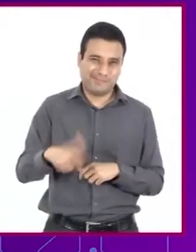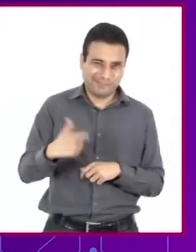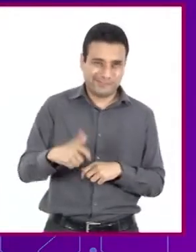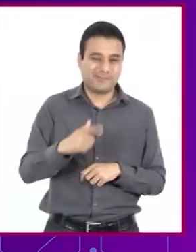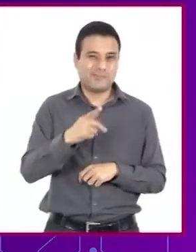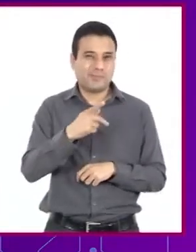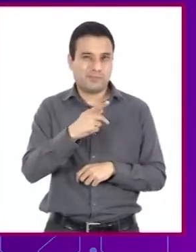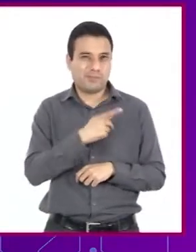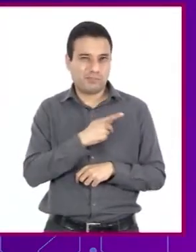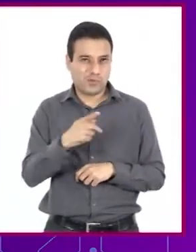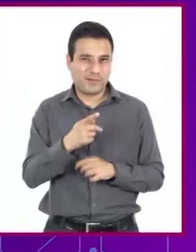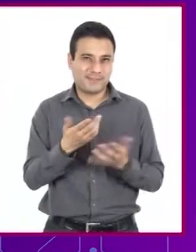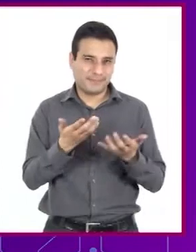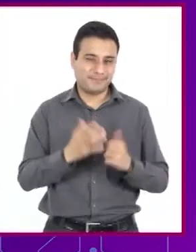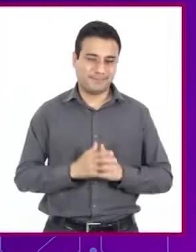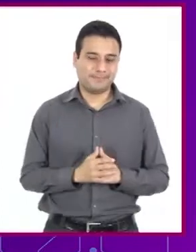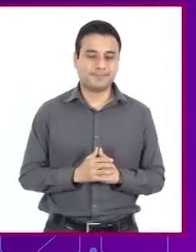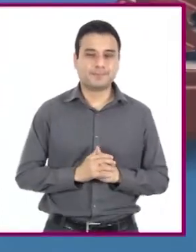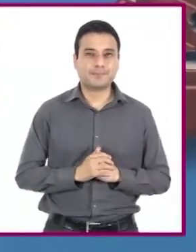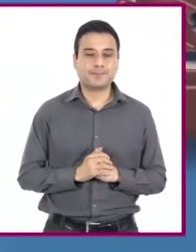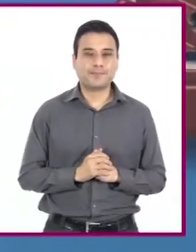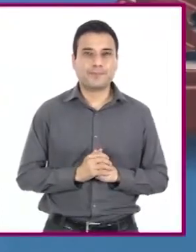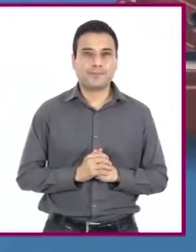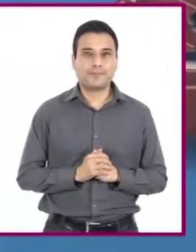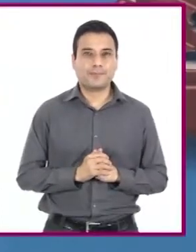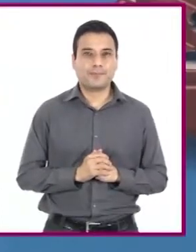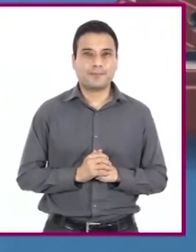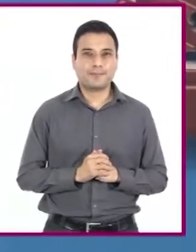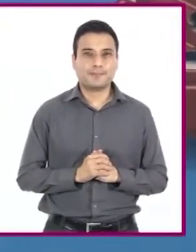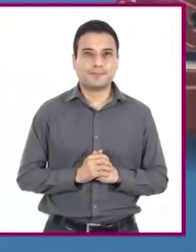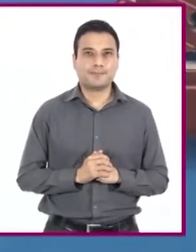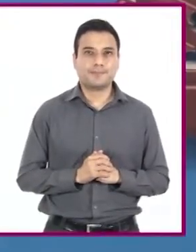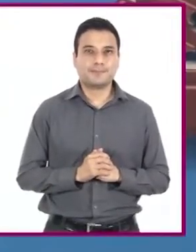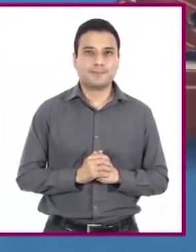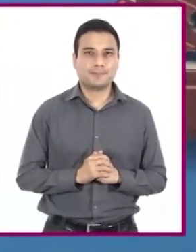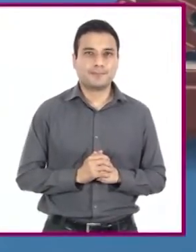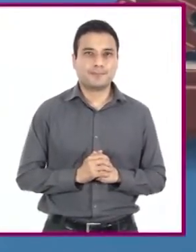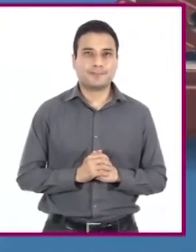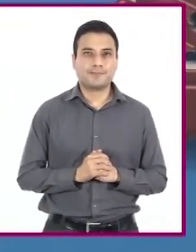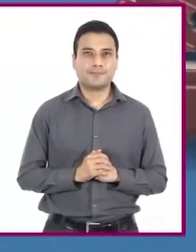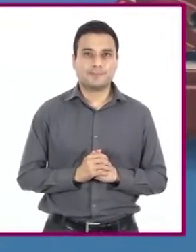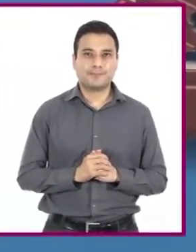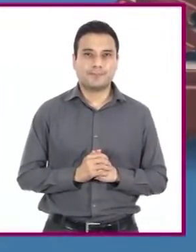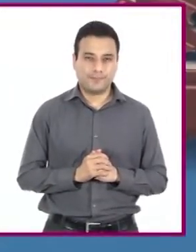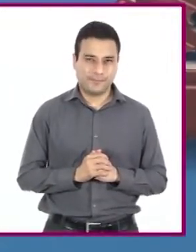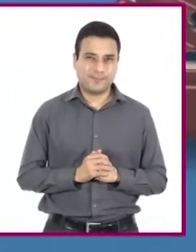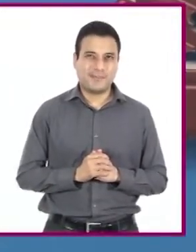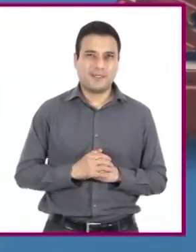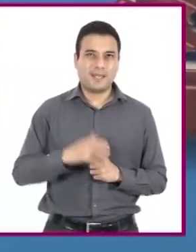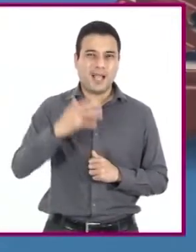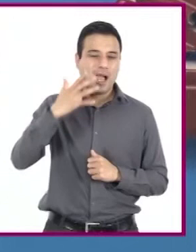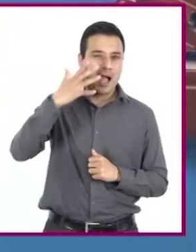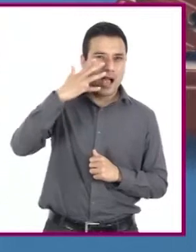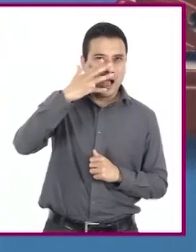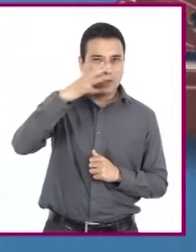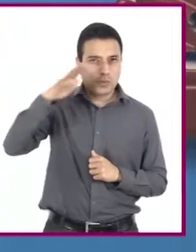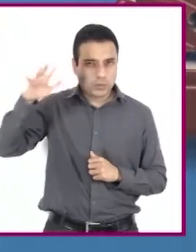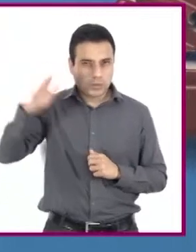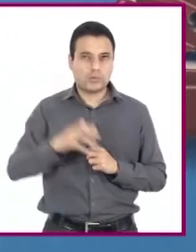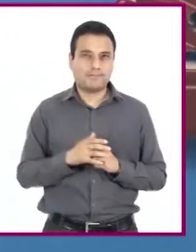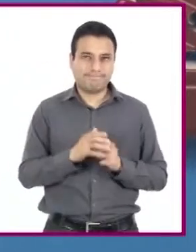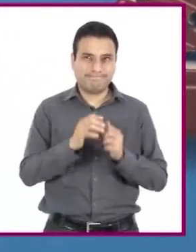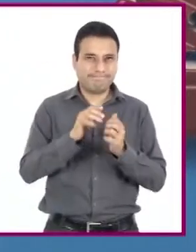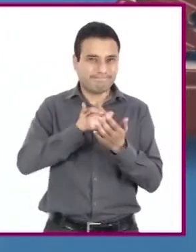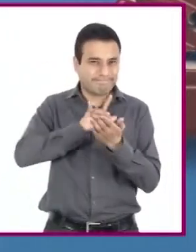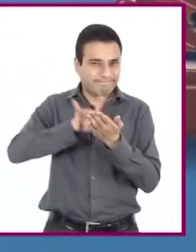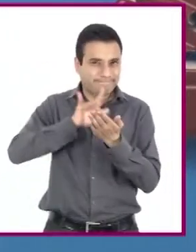en detrimento de las mayorías. El adultocentrismo, que privilegia la razón y el poder